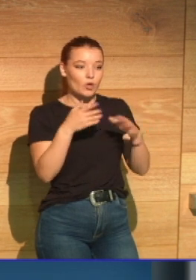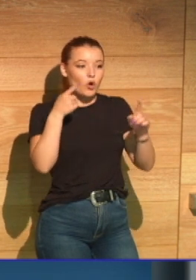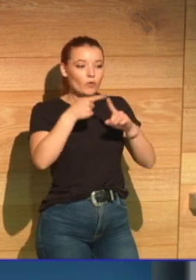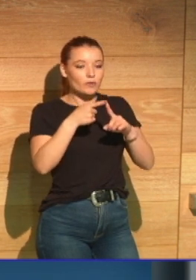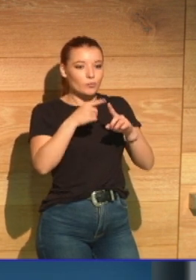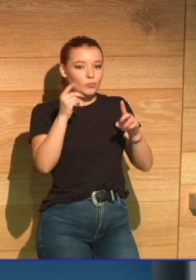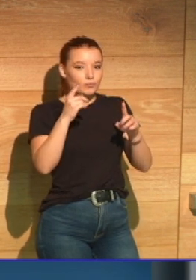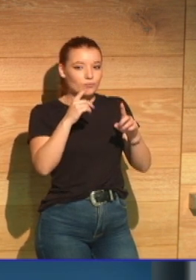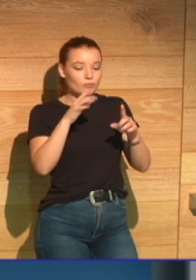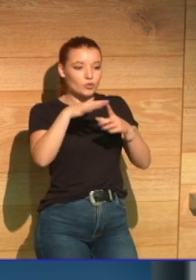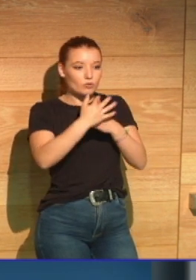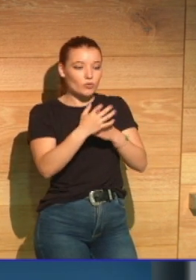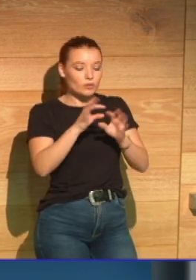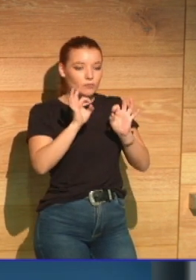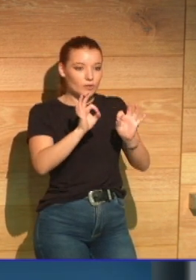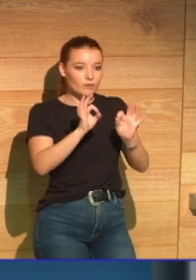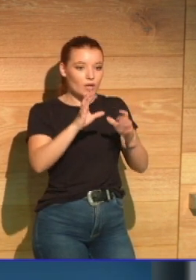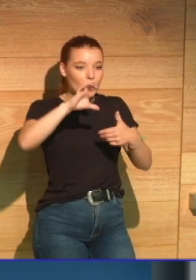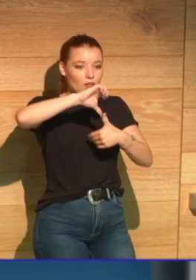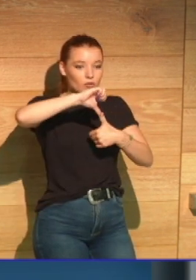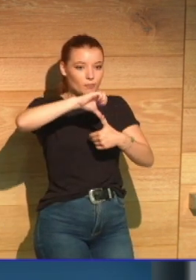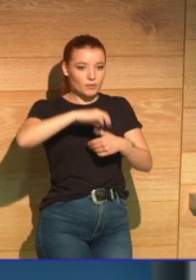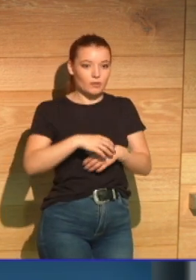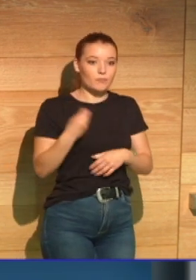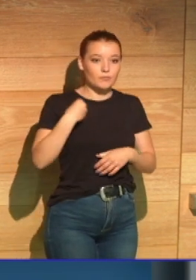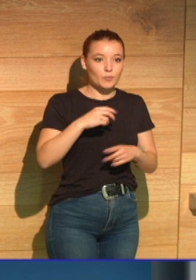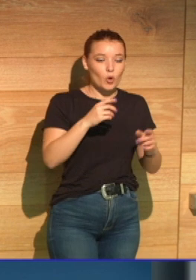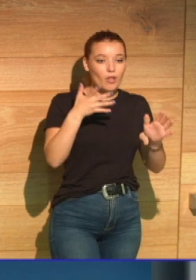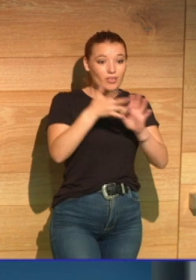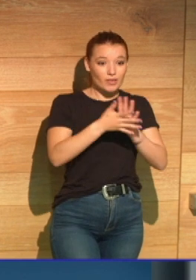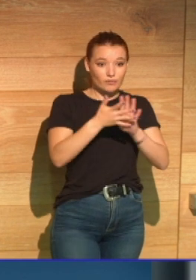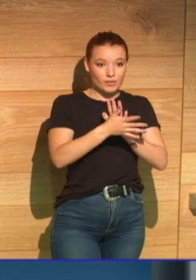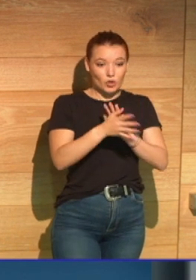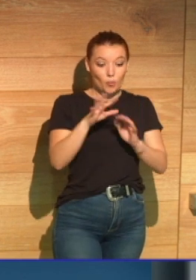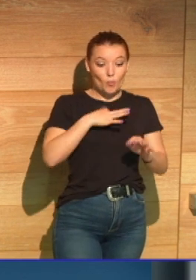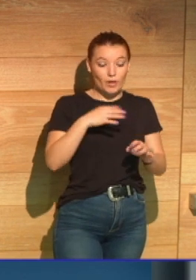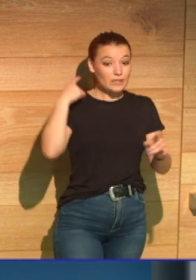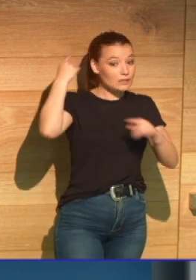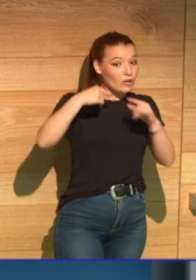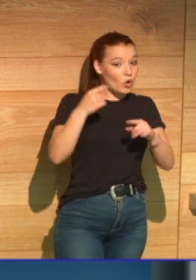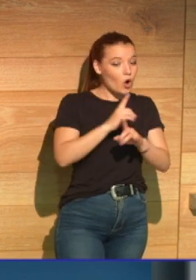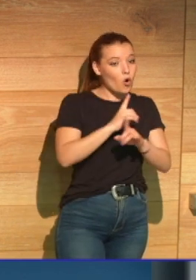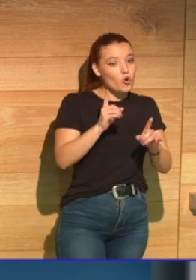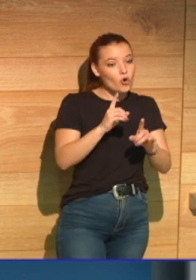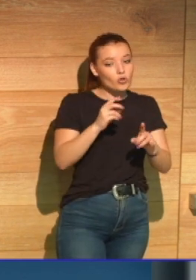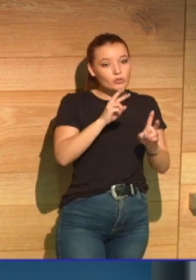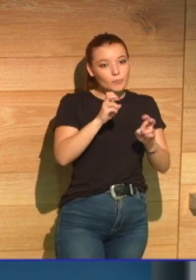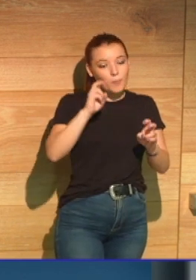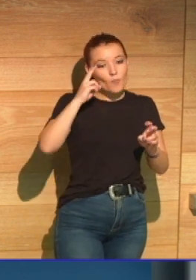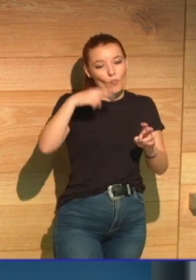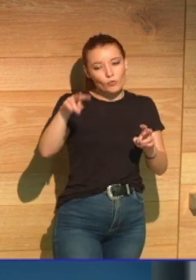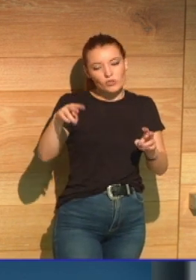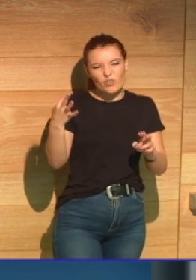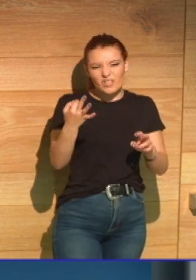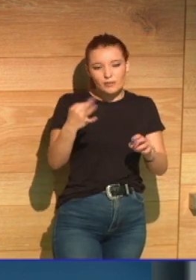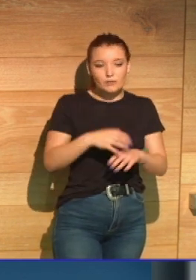casos específicos latinoamericanos que les quería traer, sobre algunas definiciones a lo mejor no tradicionales de lo que es o no es un museo, porque en muchos sentidos